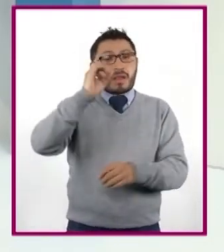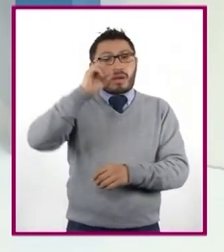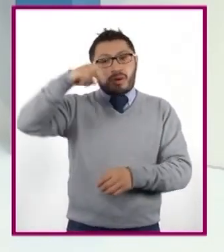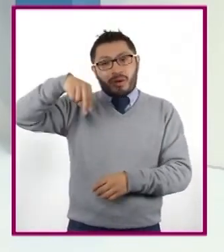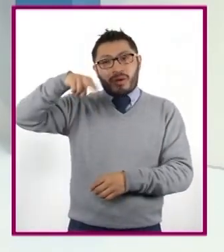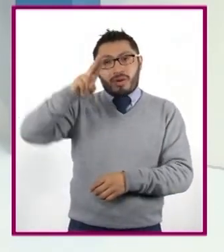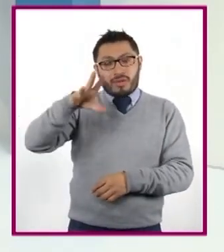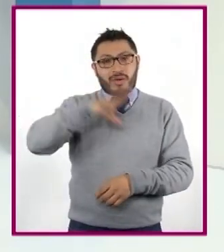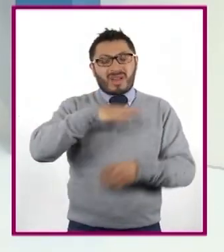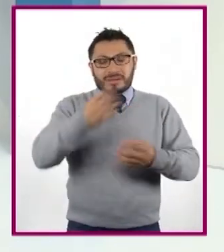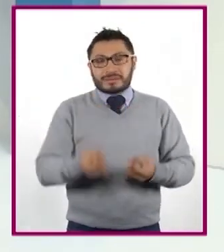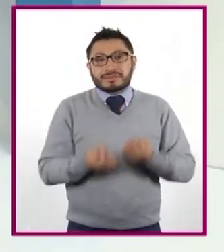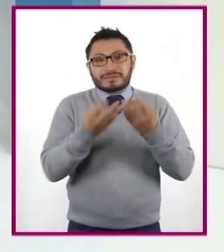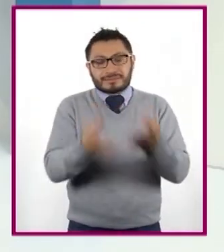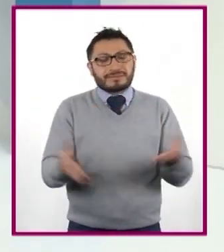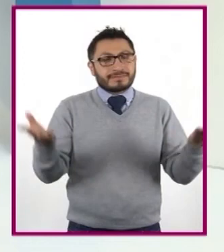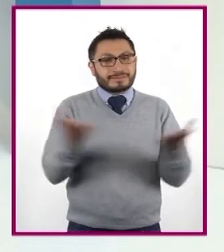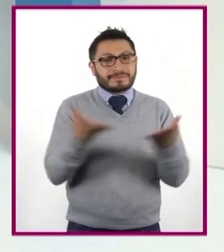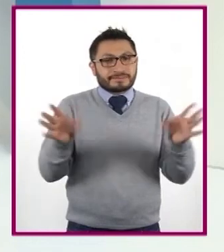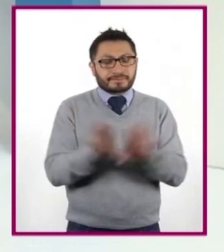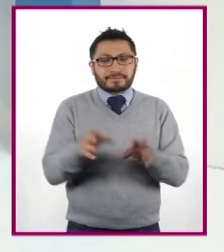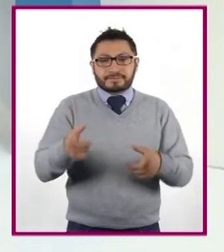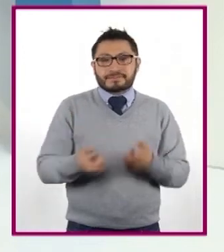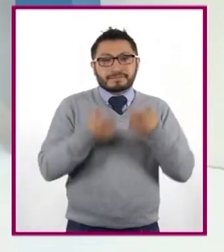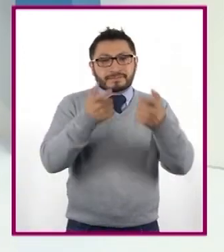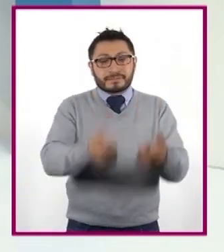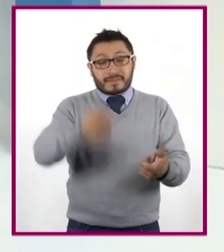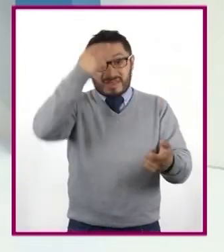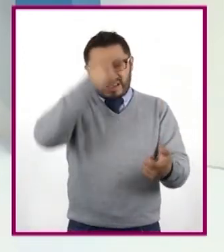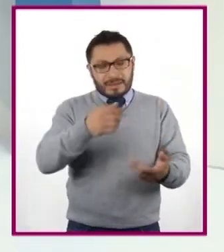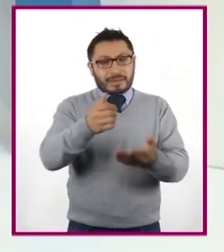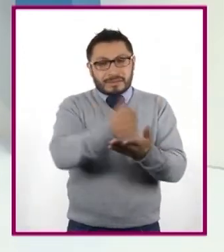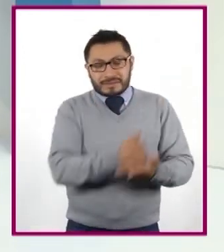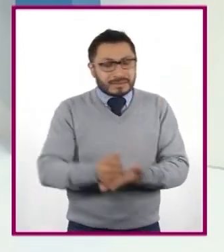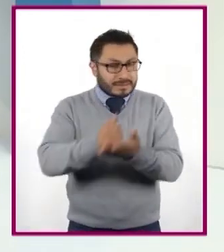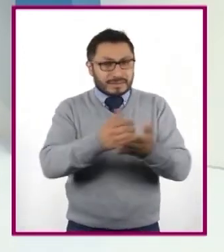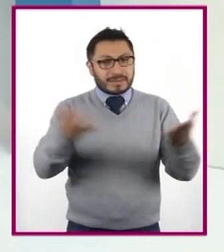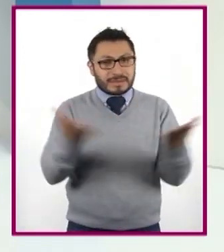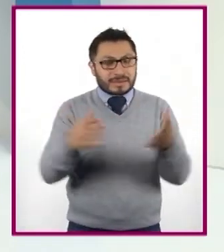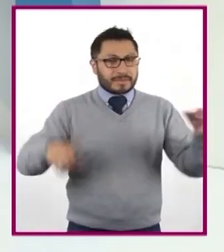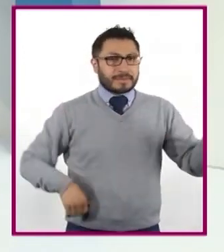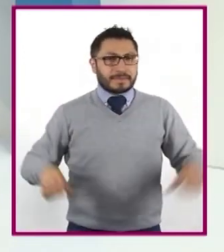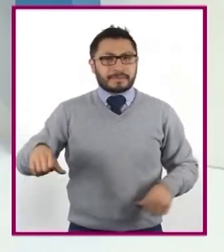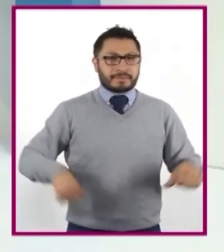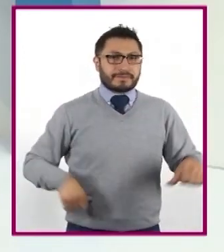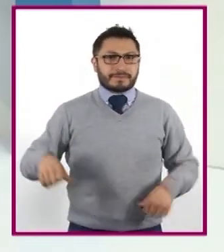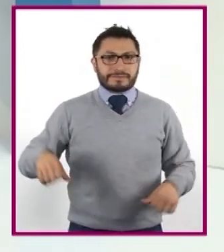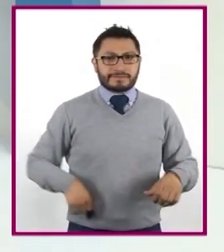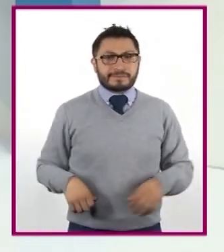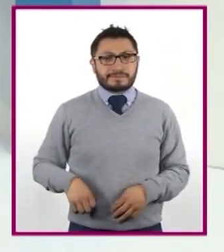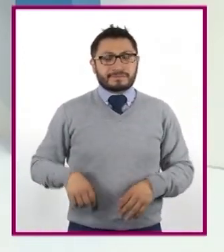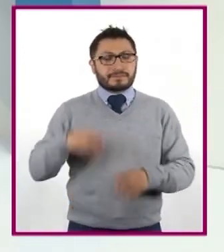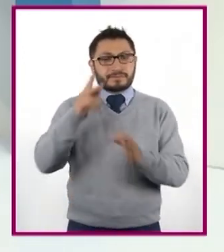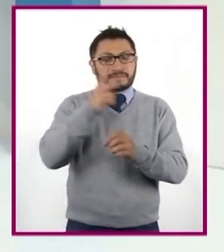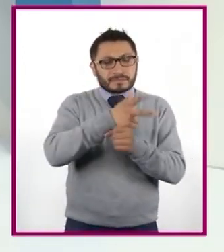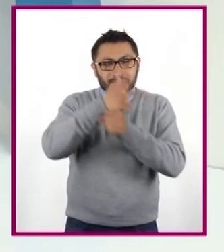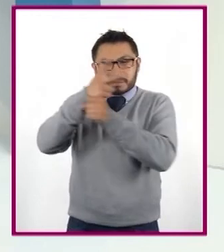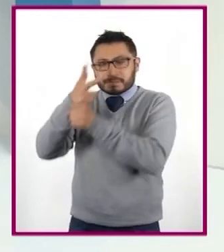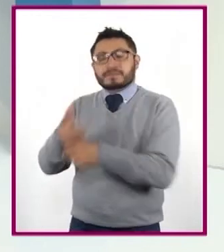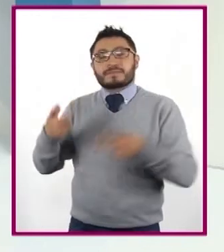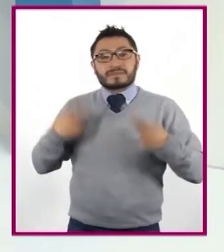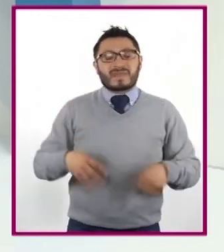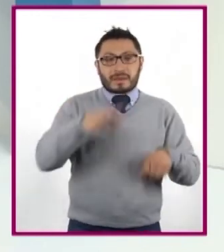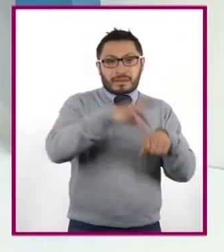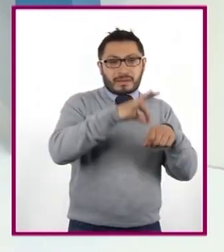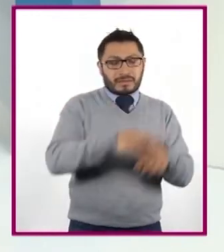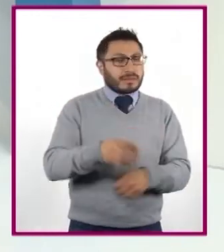sus aportaciones, generan presupuesto para que puedan realizar sus actividades. Reporteros y Médicos